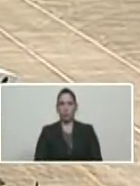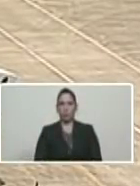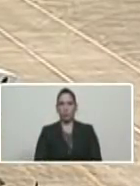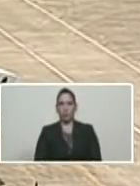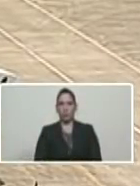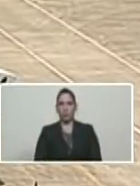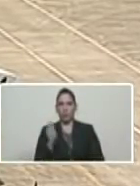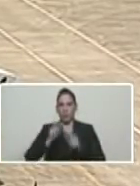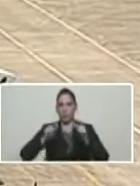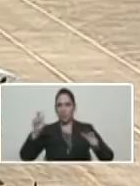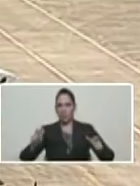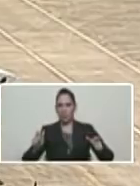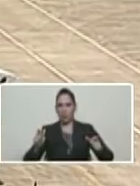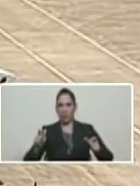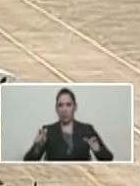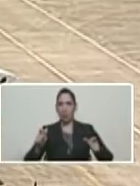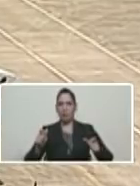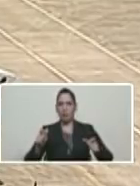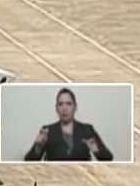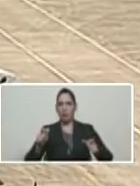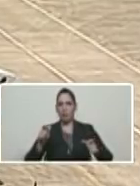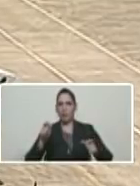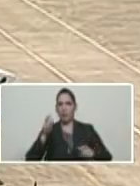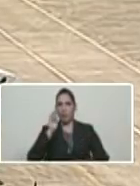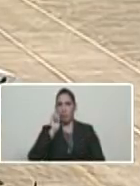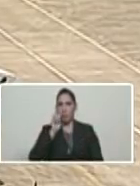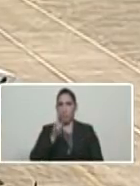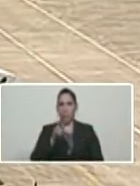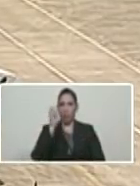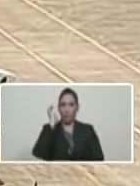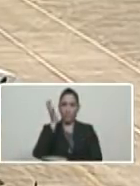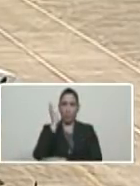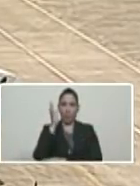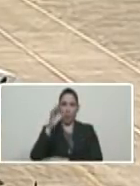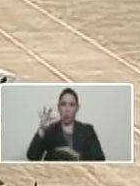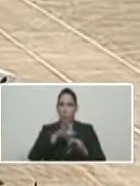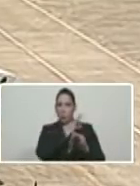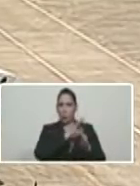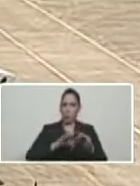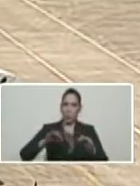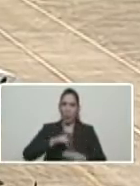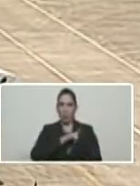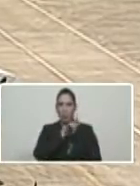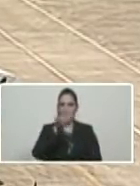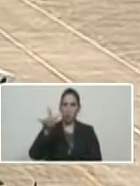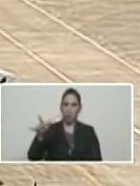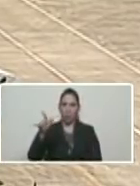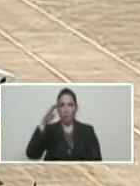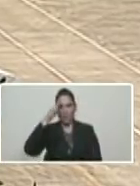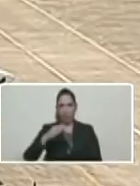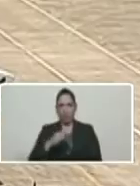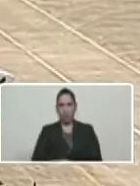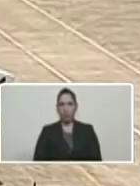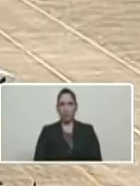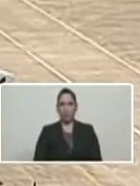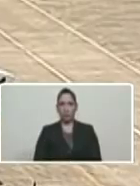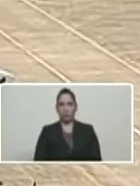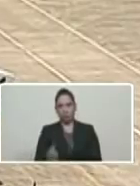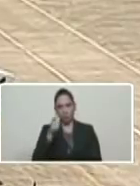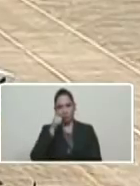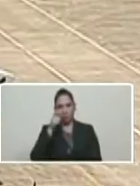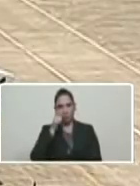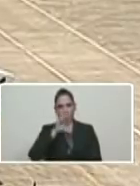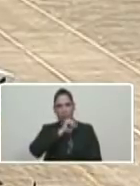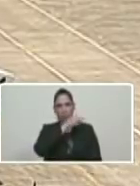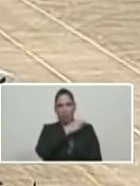militar y no militar asistente al acto bajo los acordes de la banda marcial de la aviación militar bolivariana, dirigida por el sargento supervisor